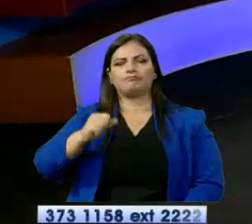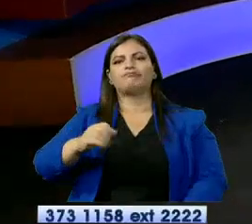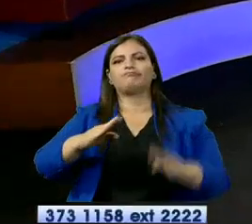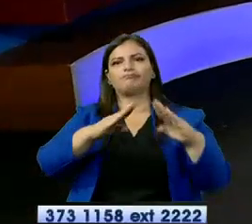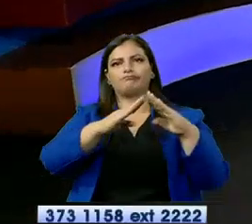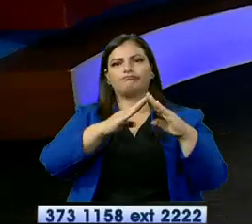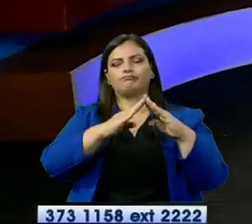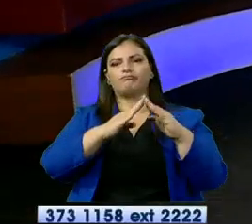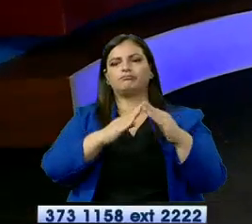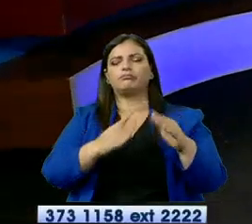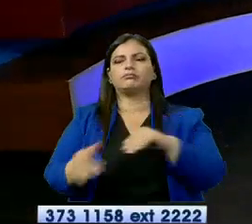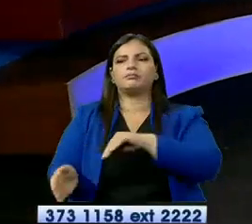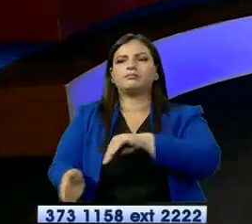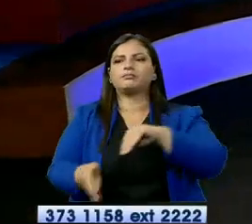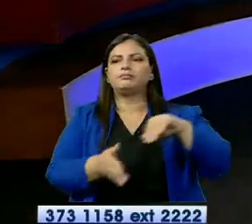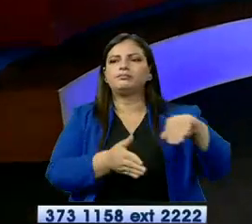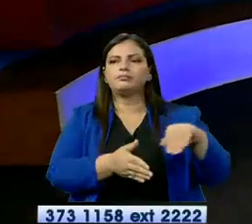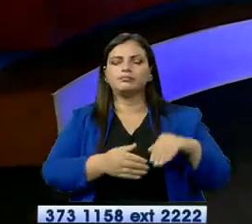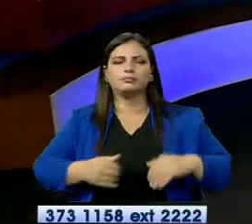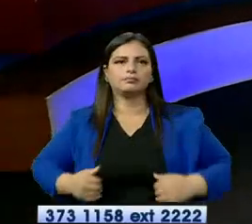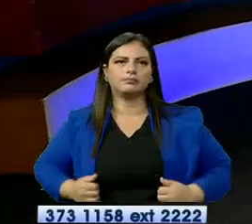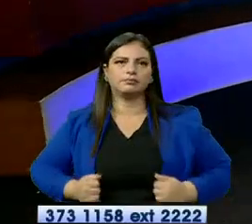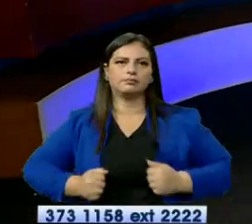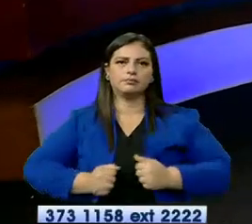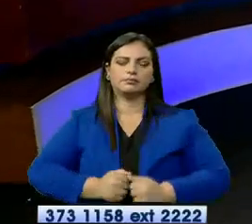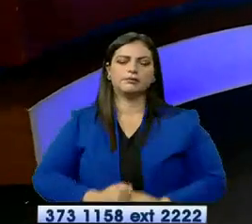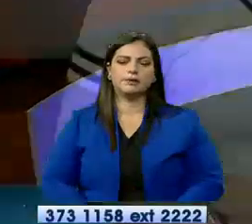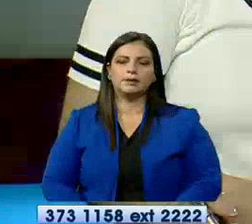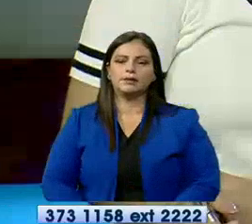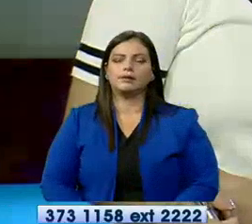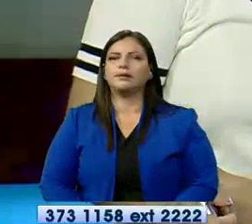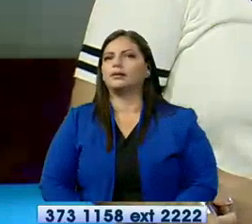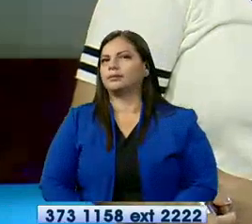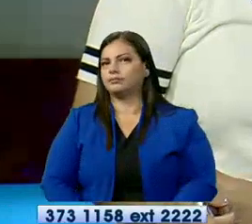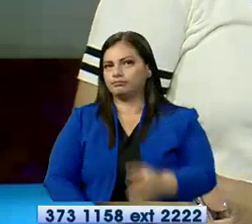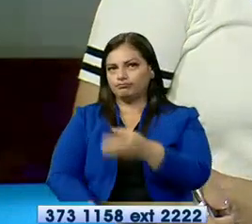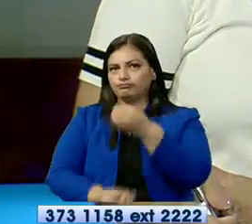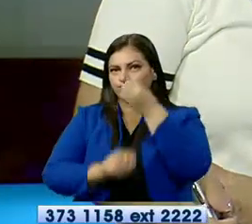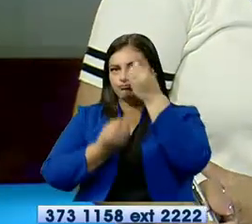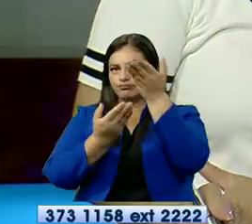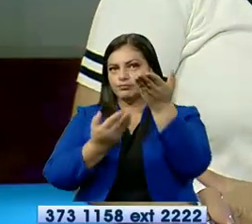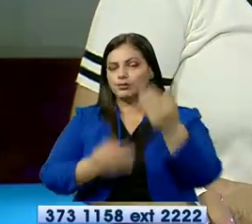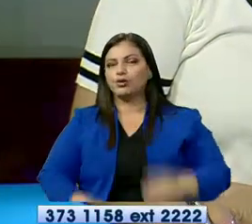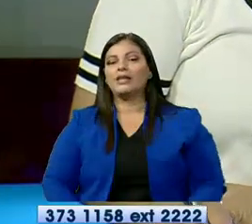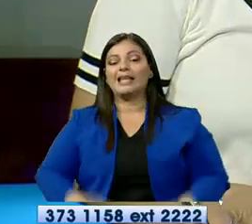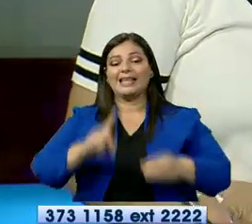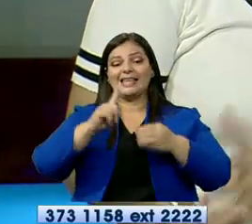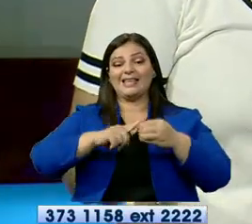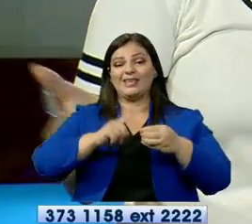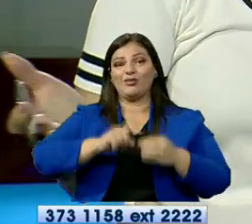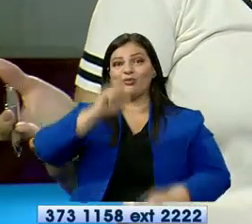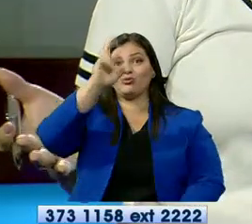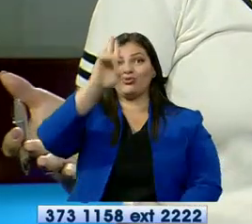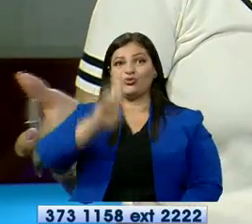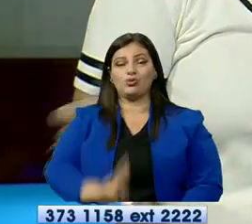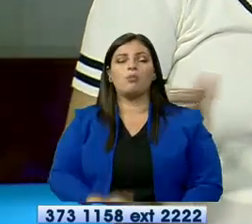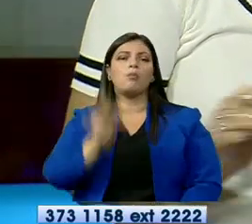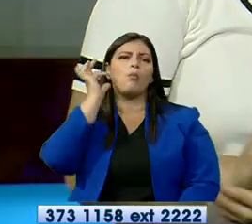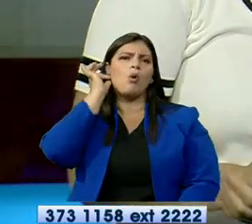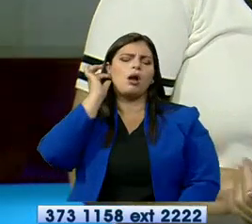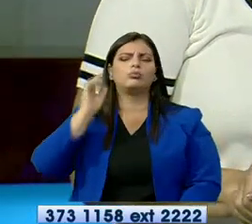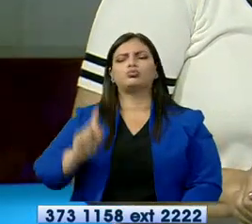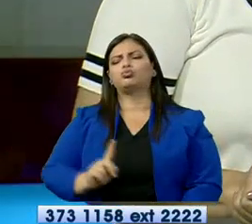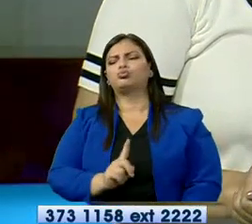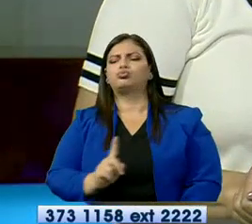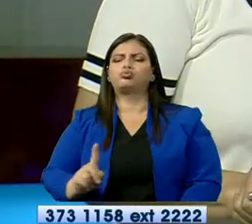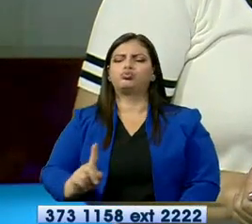Y en otro orden de la información, una mujer murió tras ser atacada por 4 perros en el sur de Quito. Los familiares aseguran que